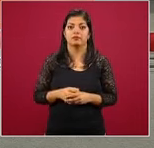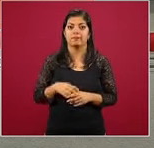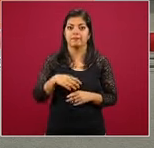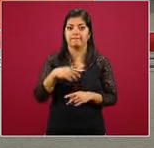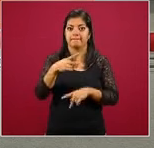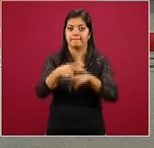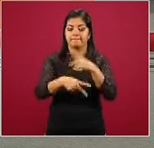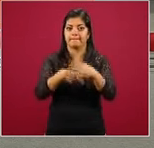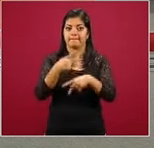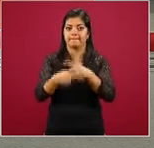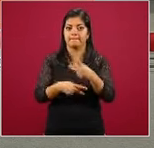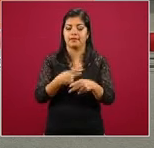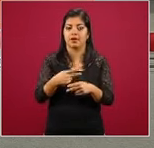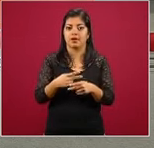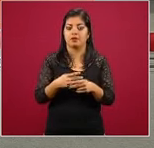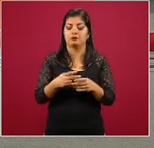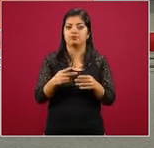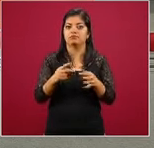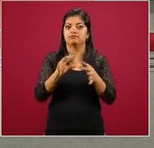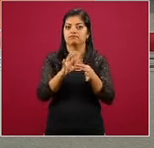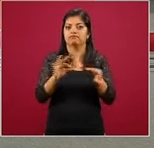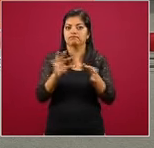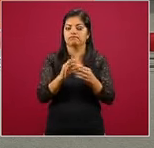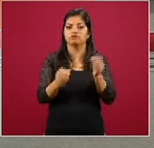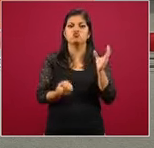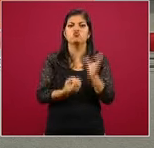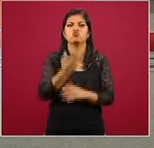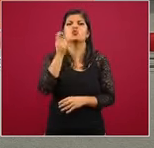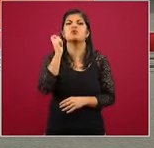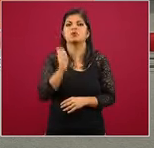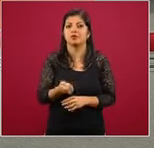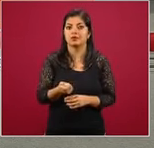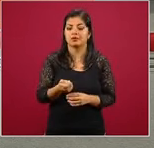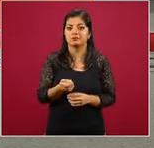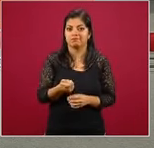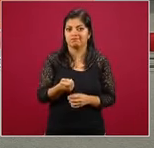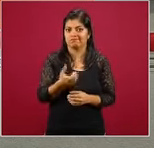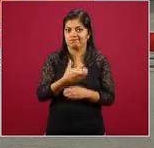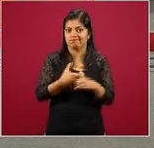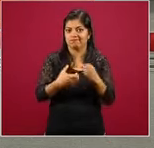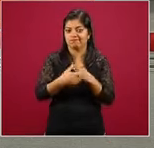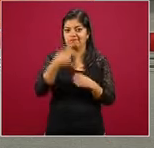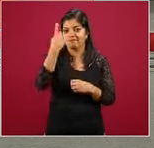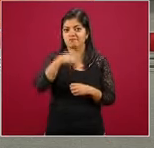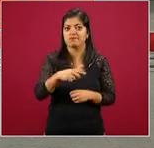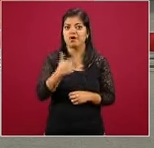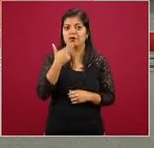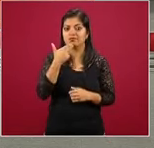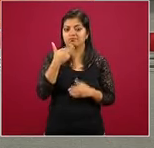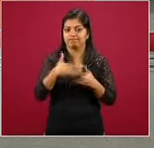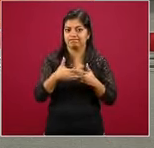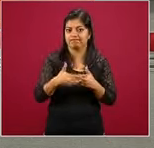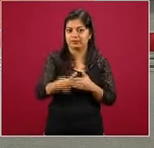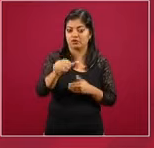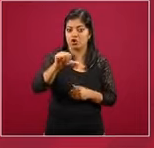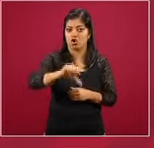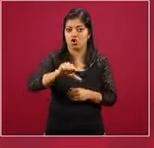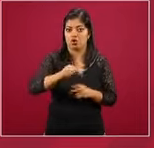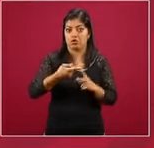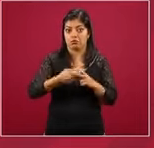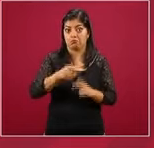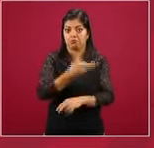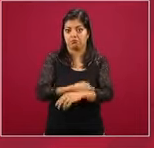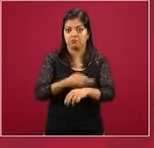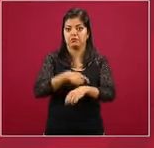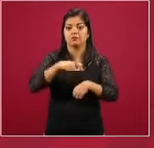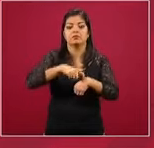a comentarles sobre una nueva herramienta que vamos a poner en funcionamiento a partir de hoy en la tarde, bueno,